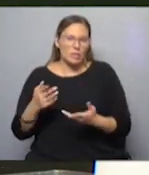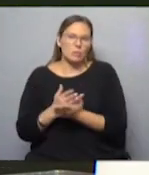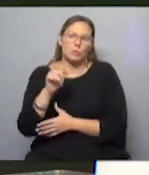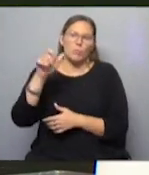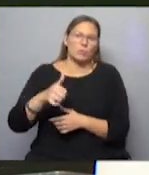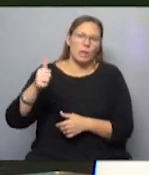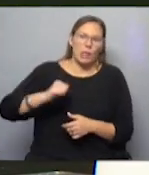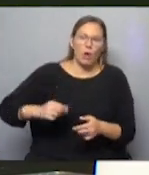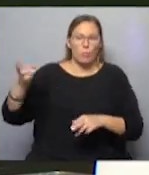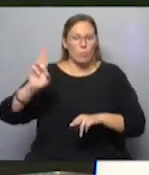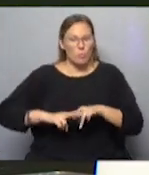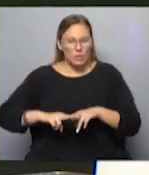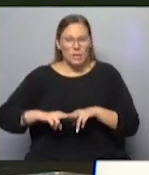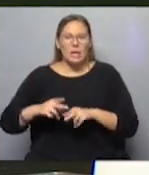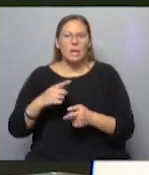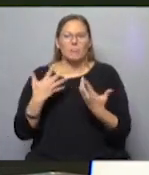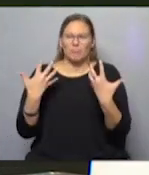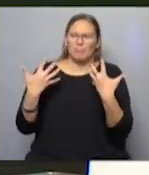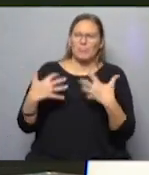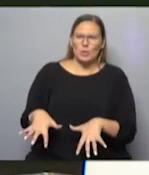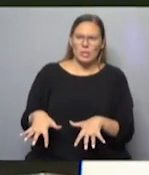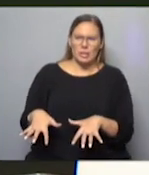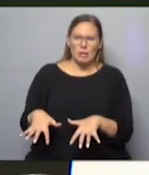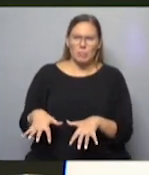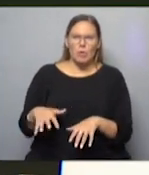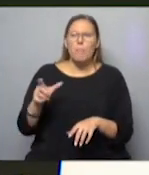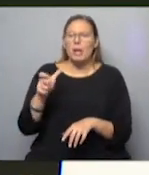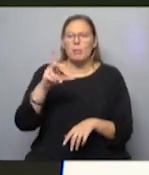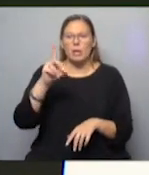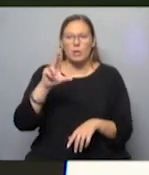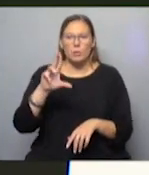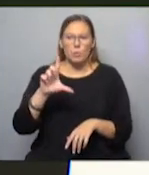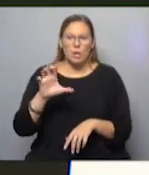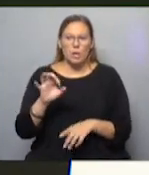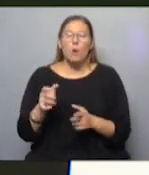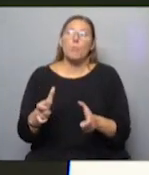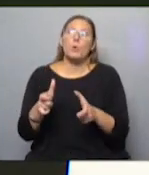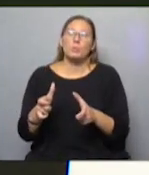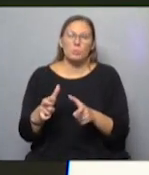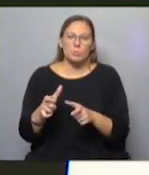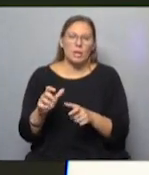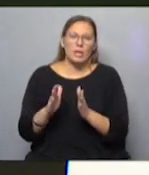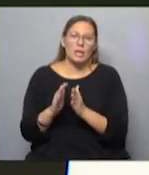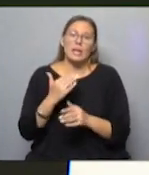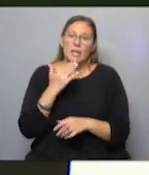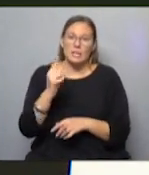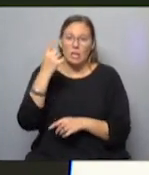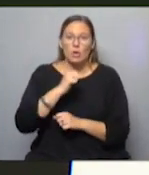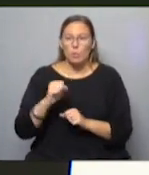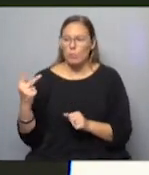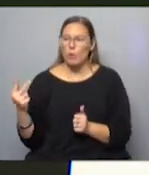herido o alguien muere entonces no queríamos la palabra de duelo y gracias a dios conseguimos en un tubo que era lo que